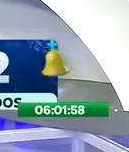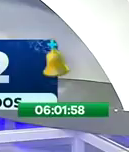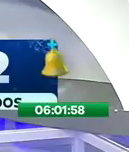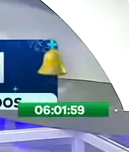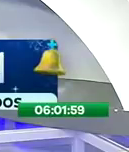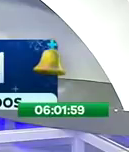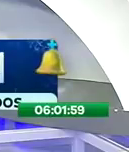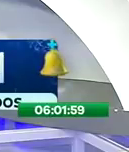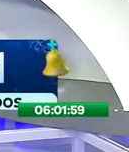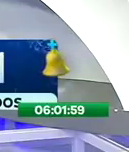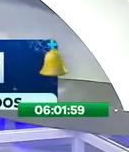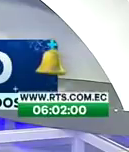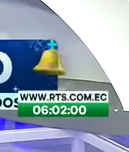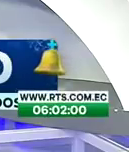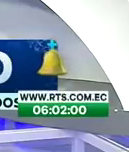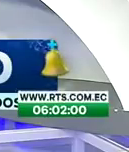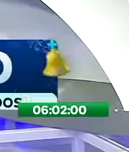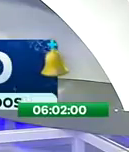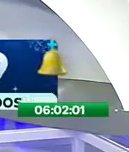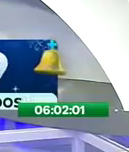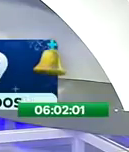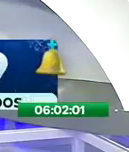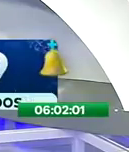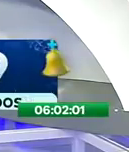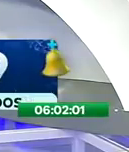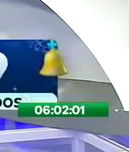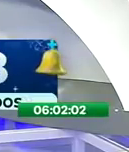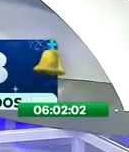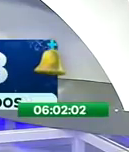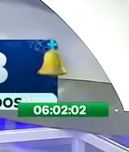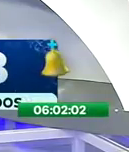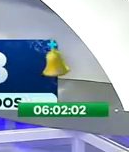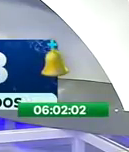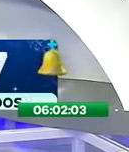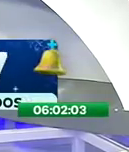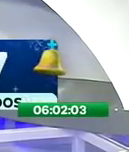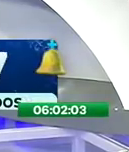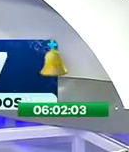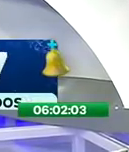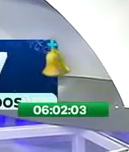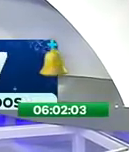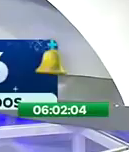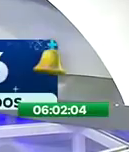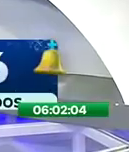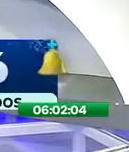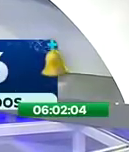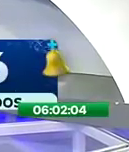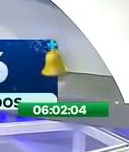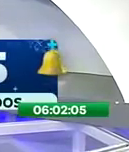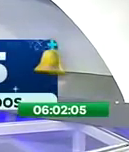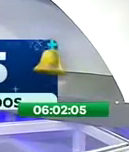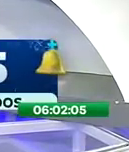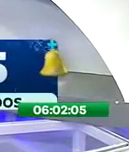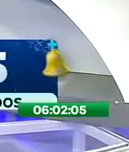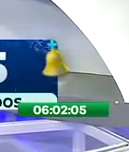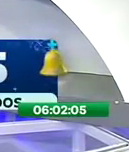¡Mire! Mi querido José Luis, nos faltan 11 días para la Navidad. 17